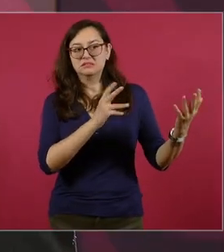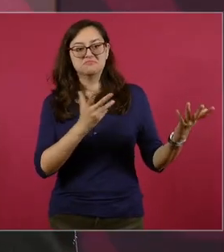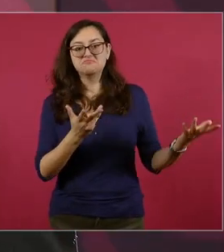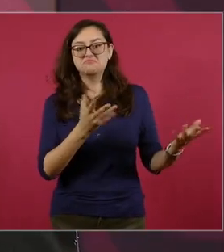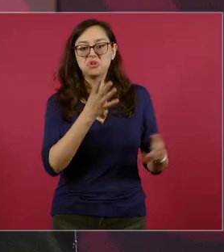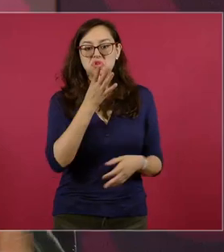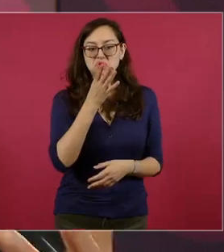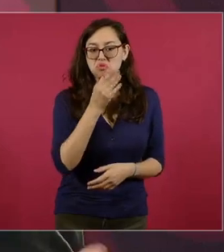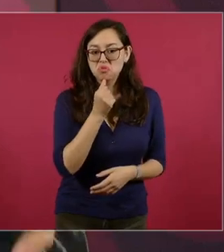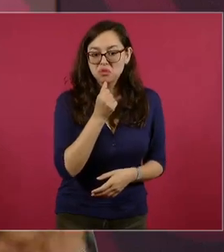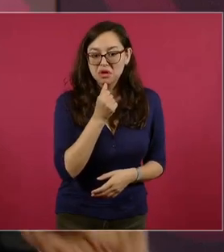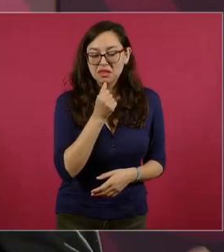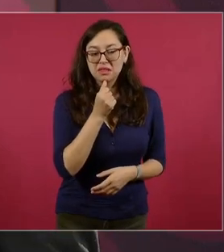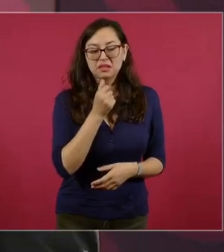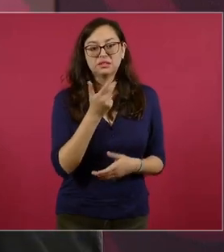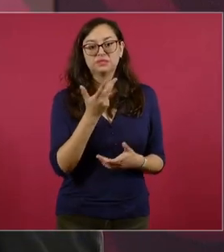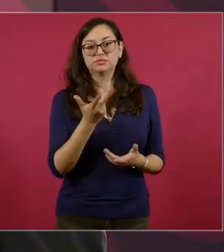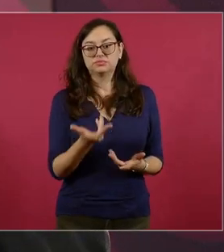O